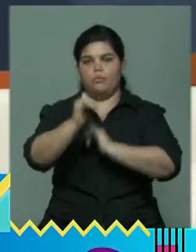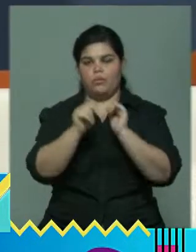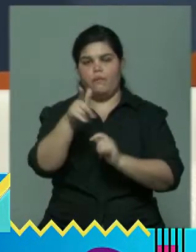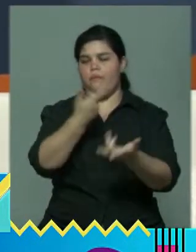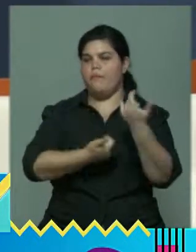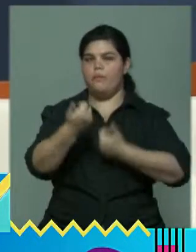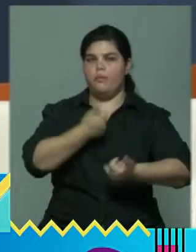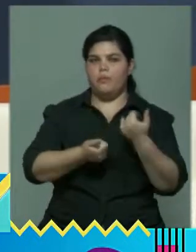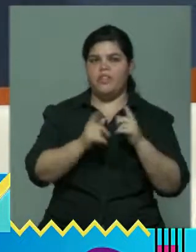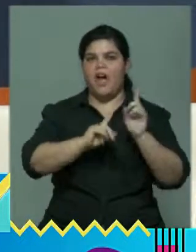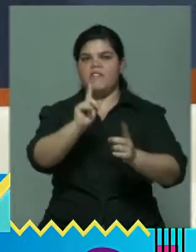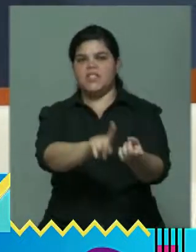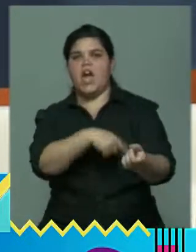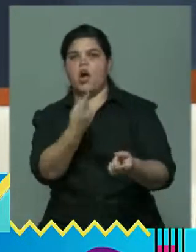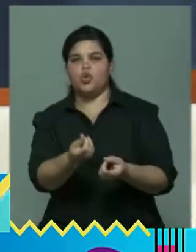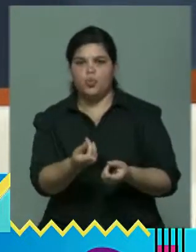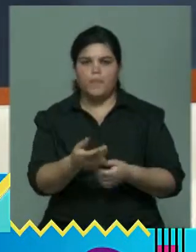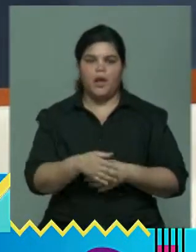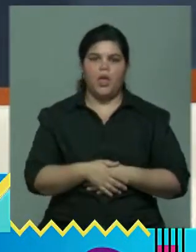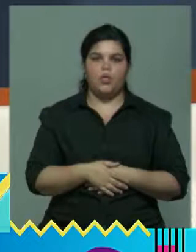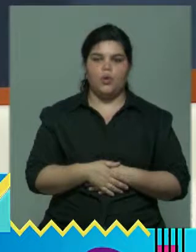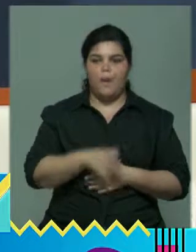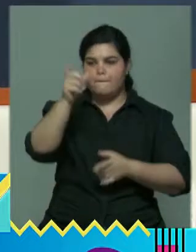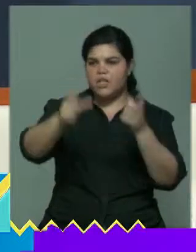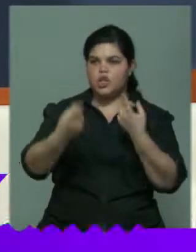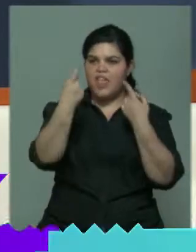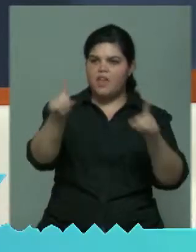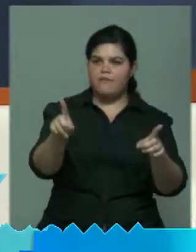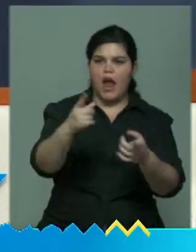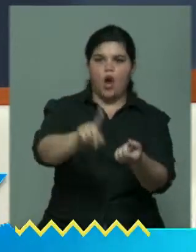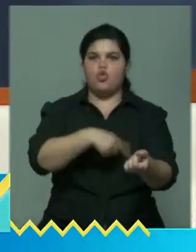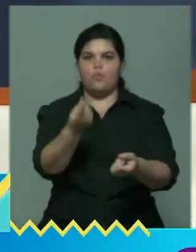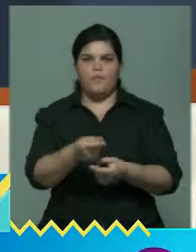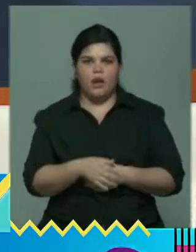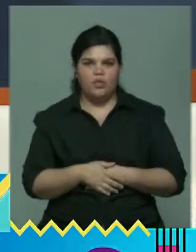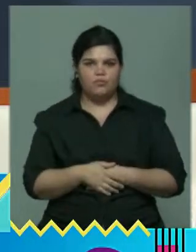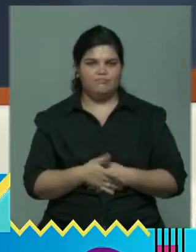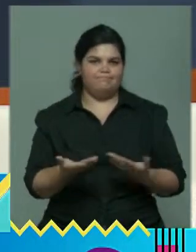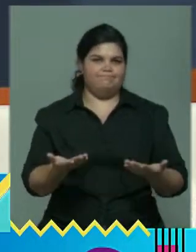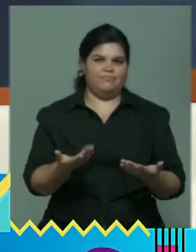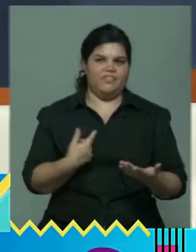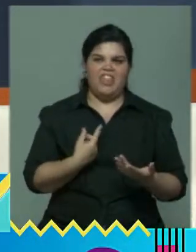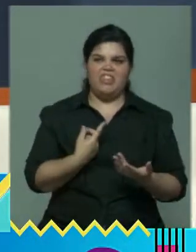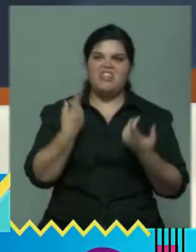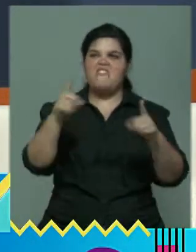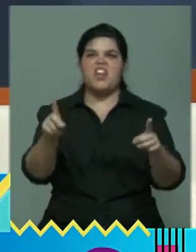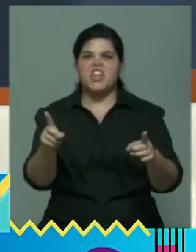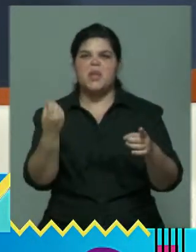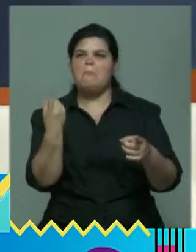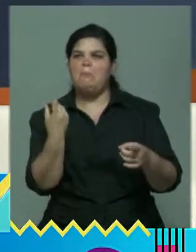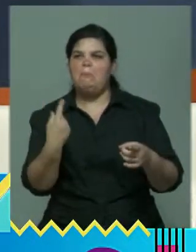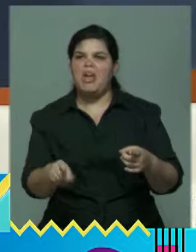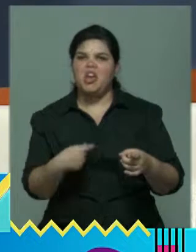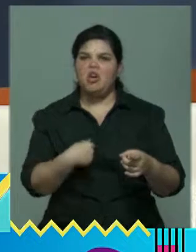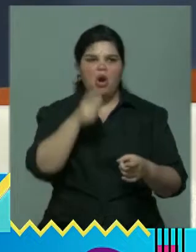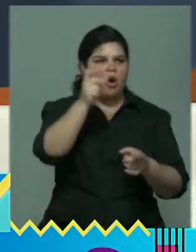el acostumbrarse al ser distinto, sí, plantear a veces que en realidad no es ¿Distinto a qué? Digo, eso es Sí, también sí, uno a lo veces que tiene tenemos